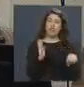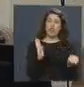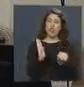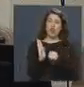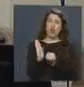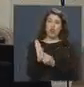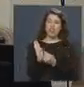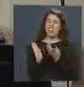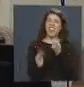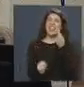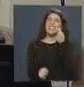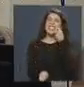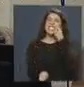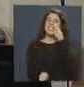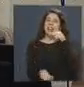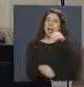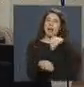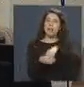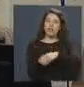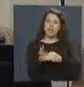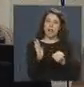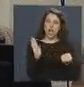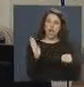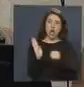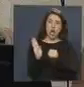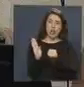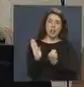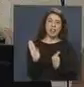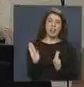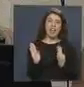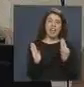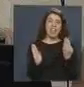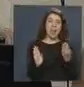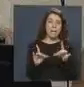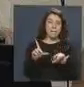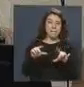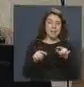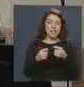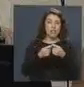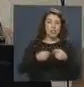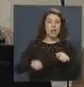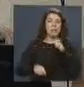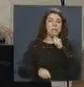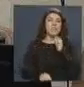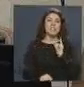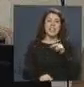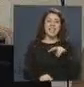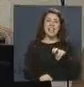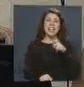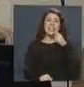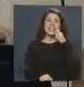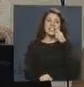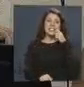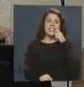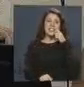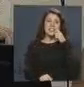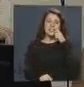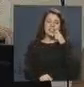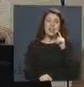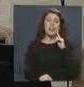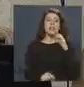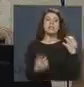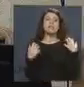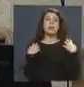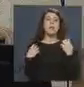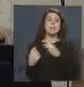eso. ¿Qué significa votar en contra de entregarle la medición de la pobreza al INE? Dejarla en el Ministerio